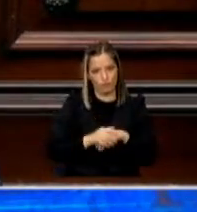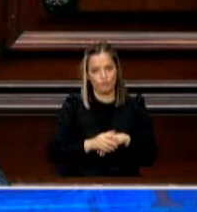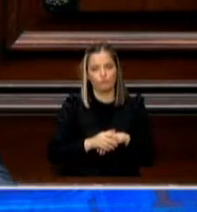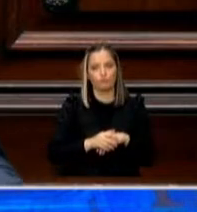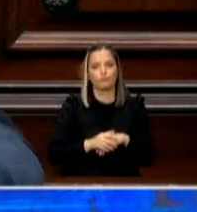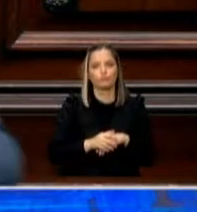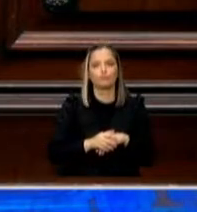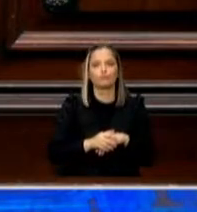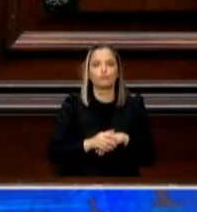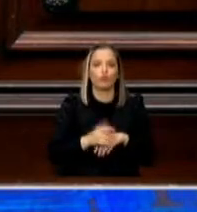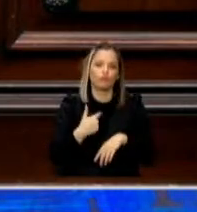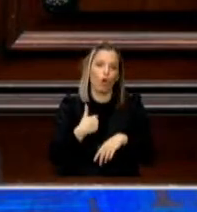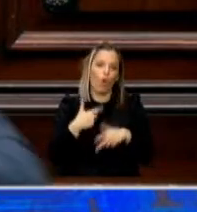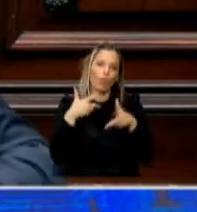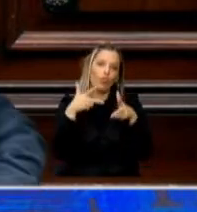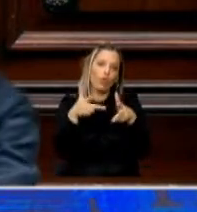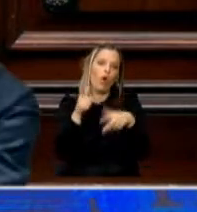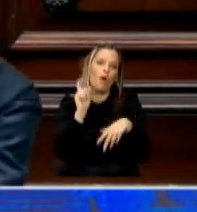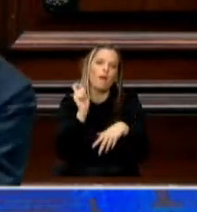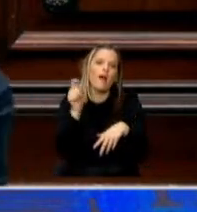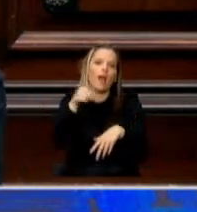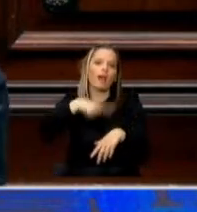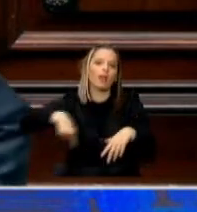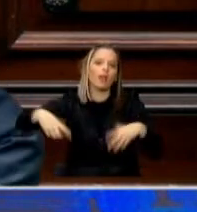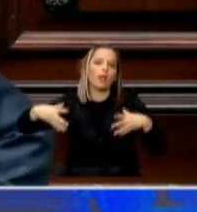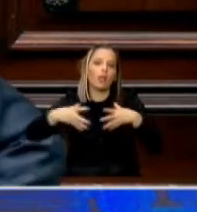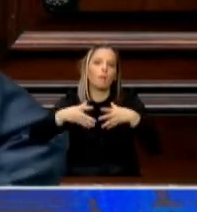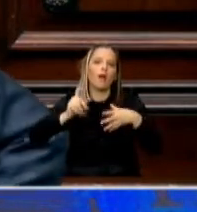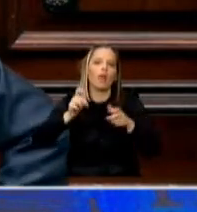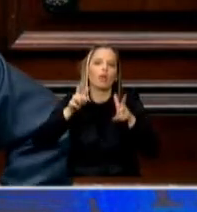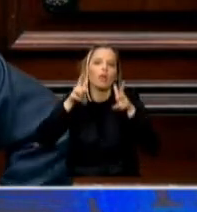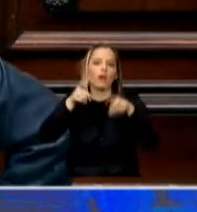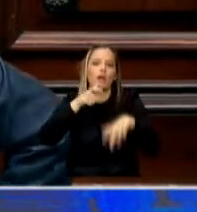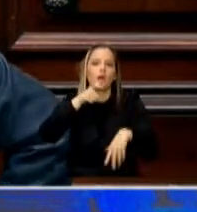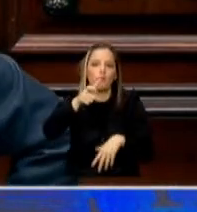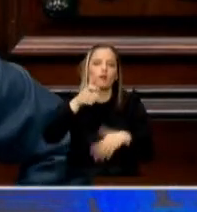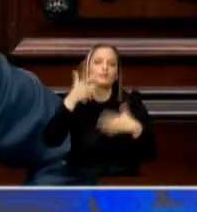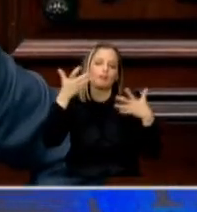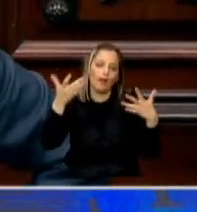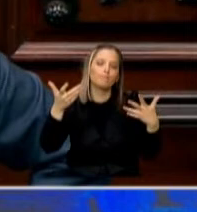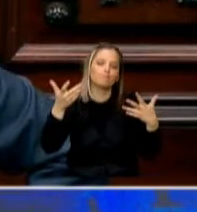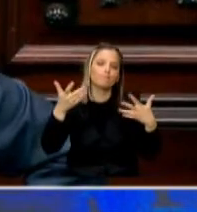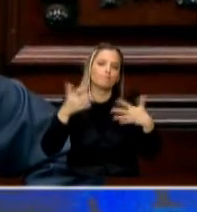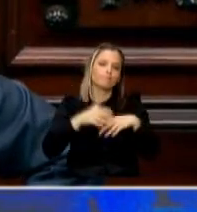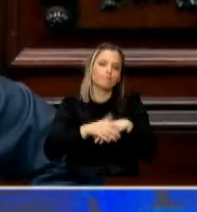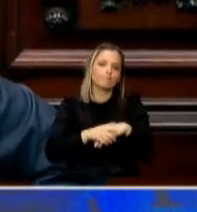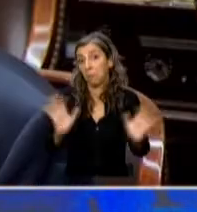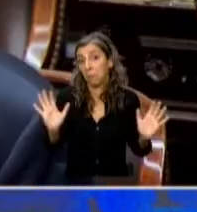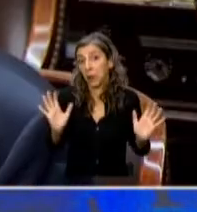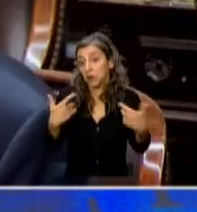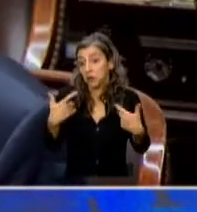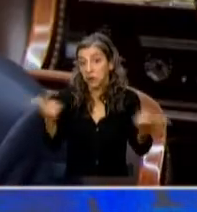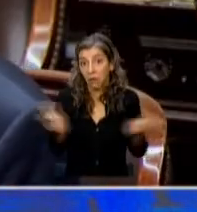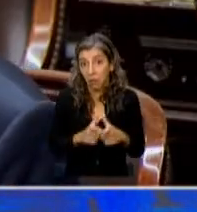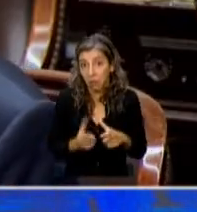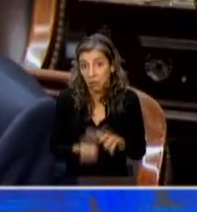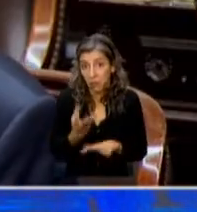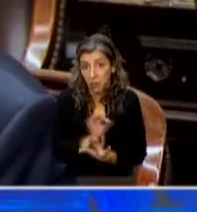político electoral. Sí, hablando de tema económico y pensando qué medidas adoptaría un